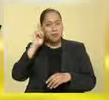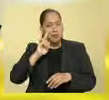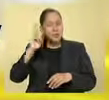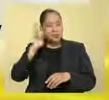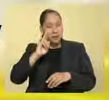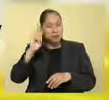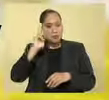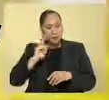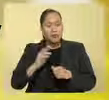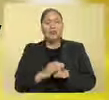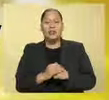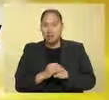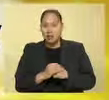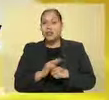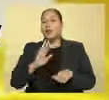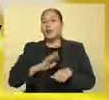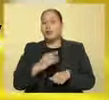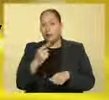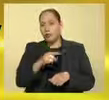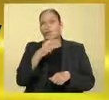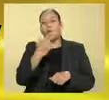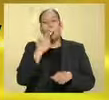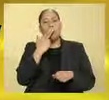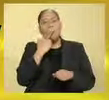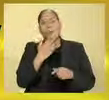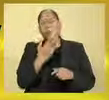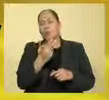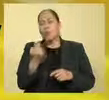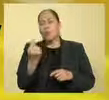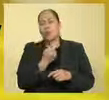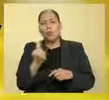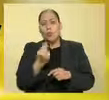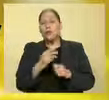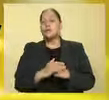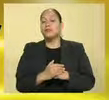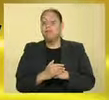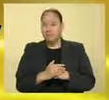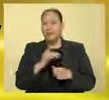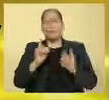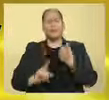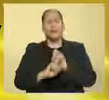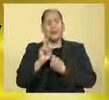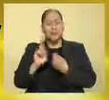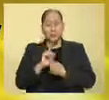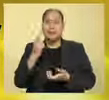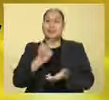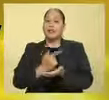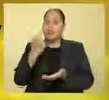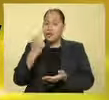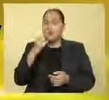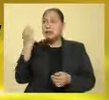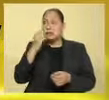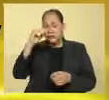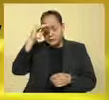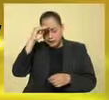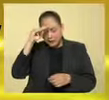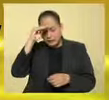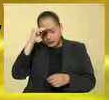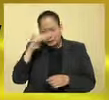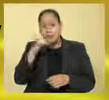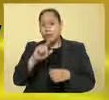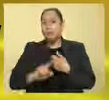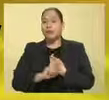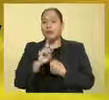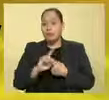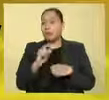Adictos, ajá, precisamente al tabaco. Entonces es un problema realmente que hay que considerar y que es un